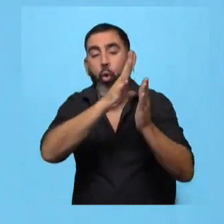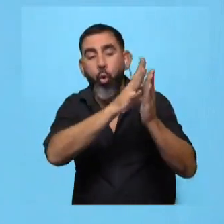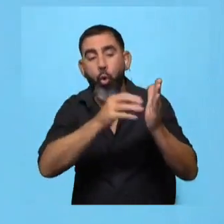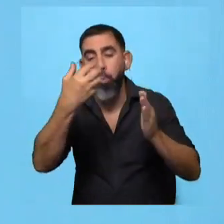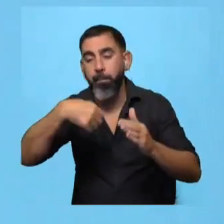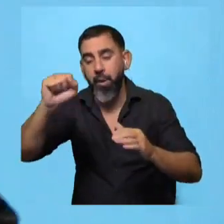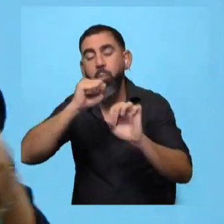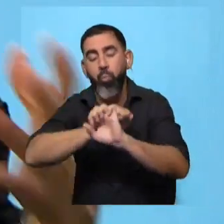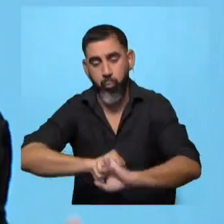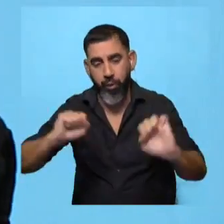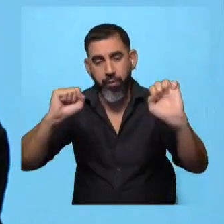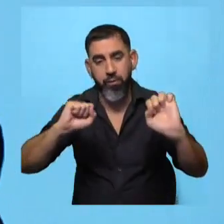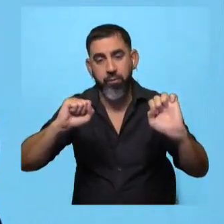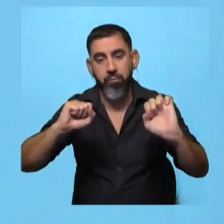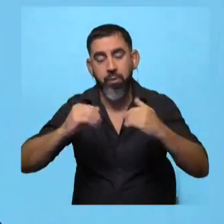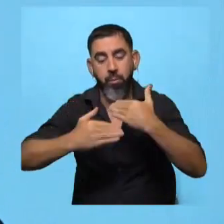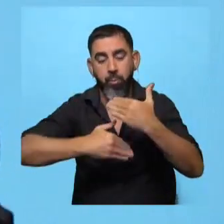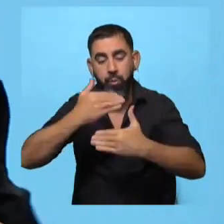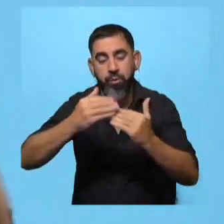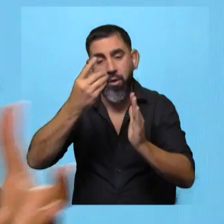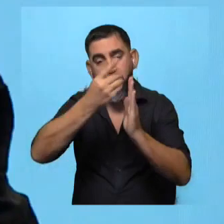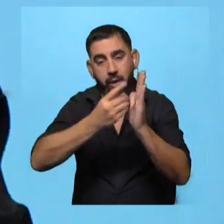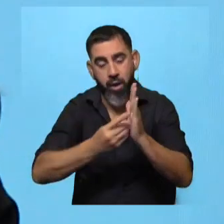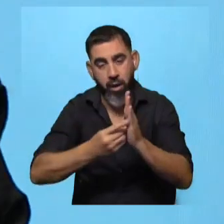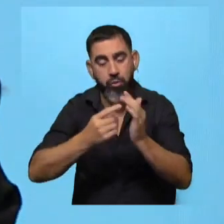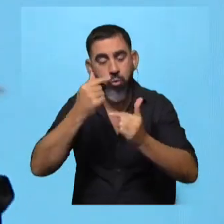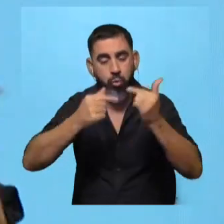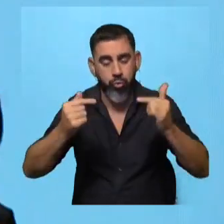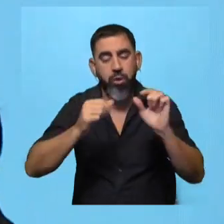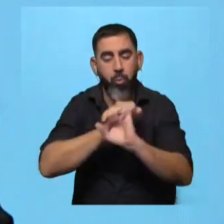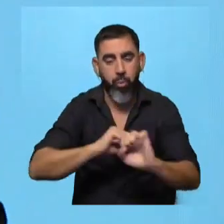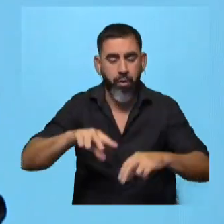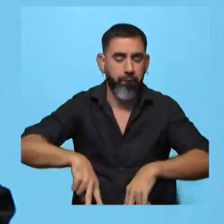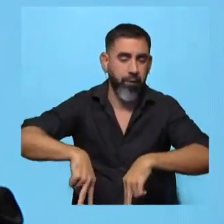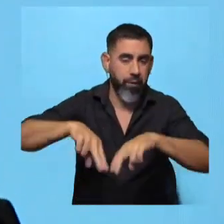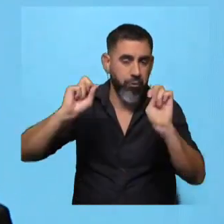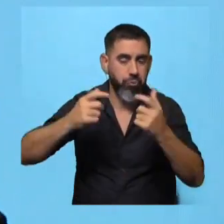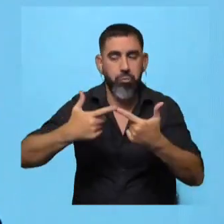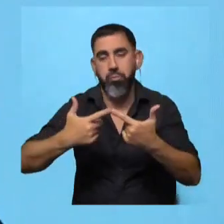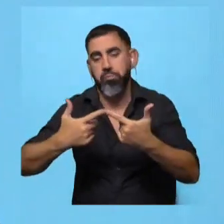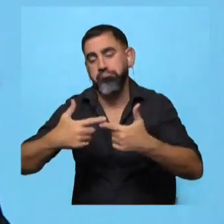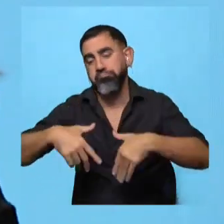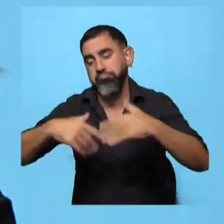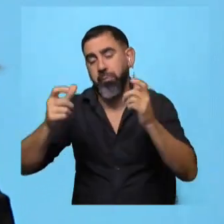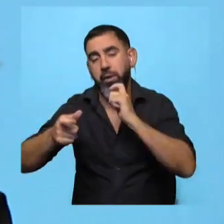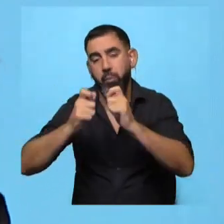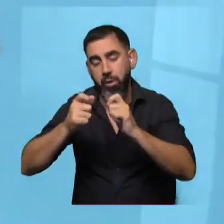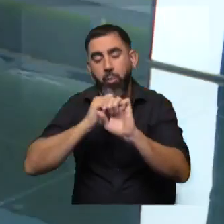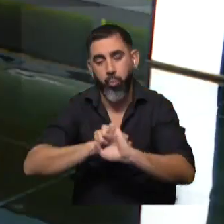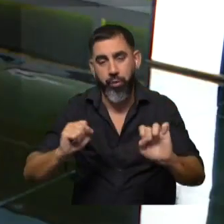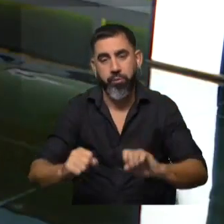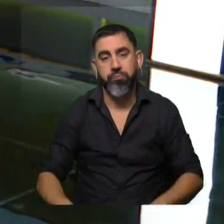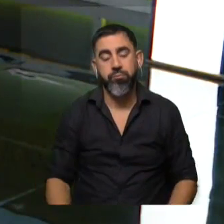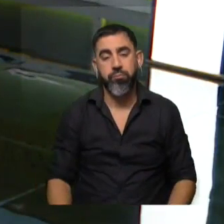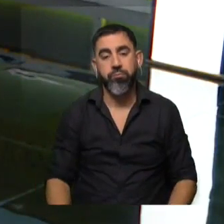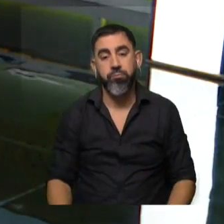esas imágenes para hacer procesamiento después, no sé, para una investigación, para un reportaje. Y hay un tema